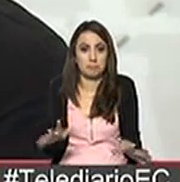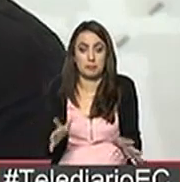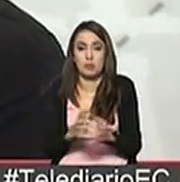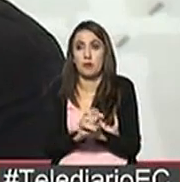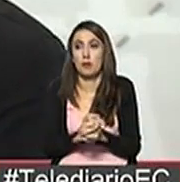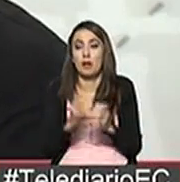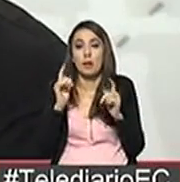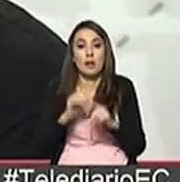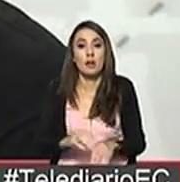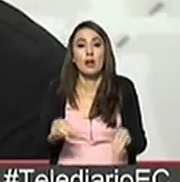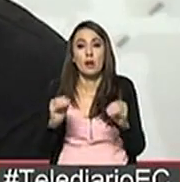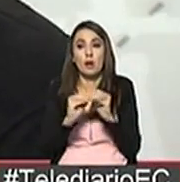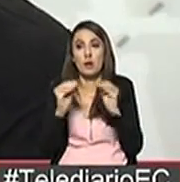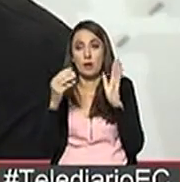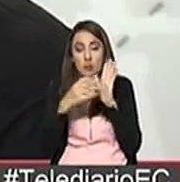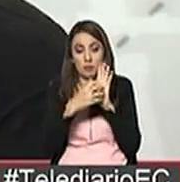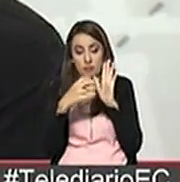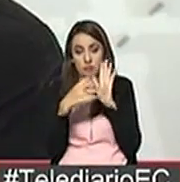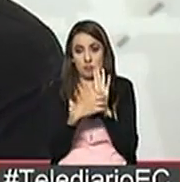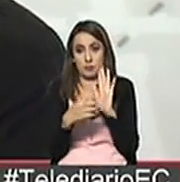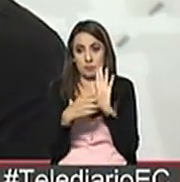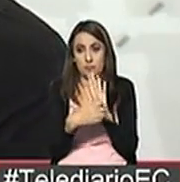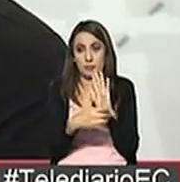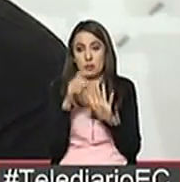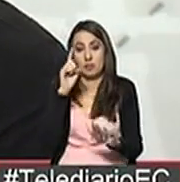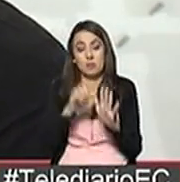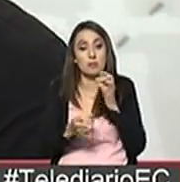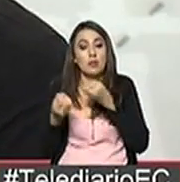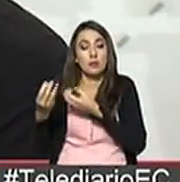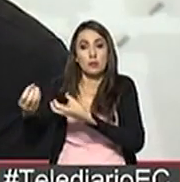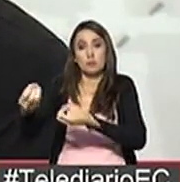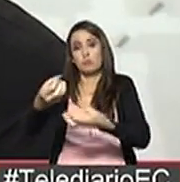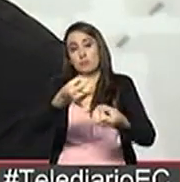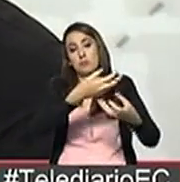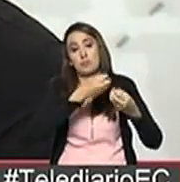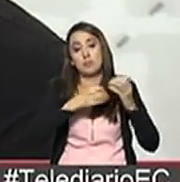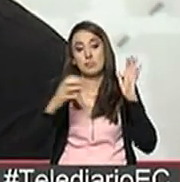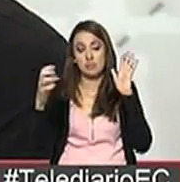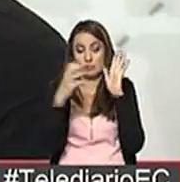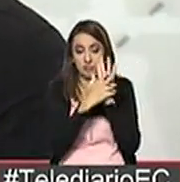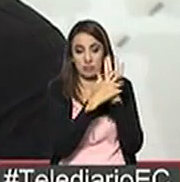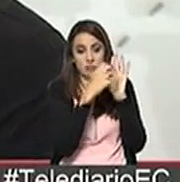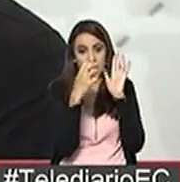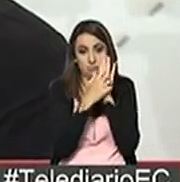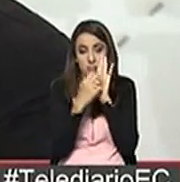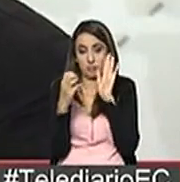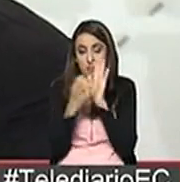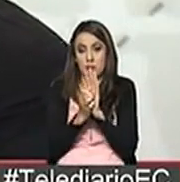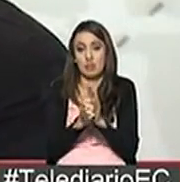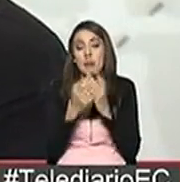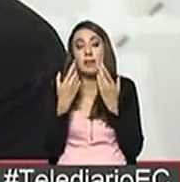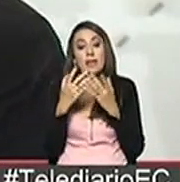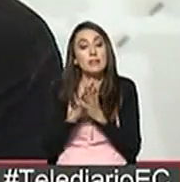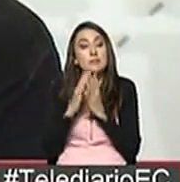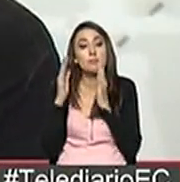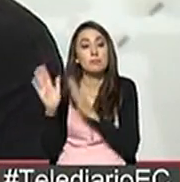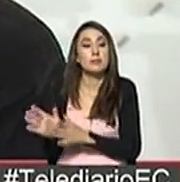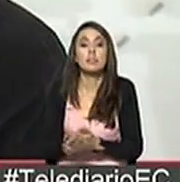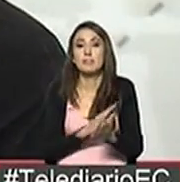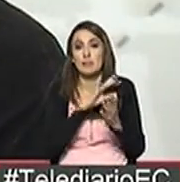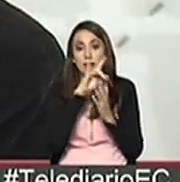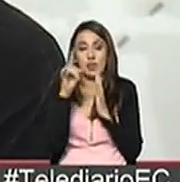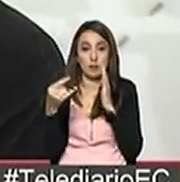etiquetas que ponerlas primero manualmente, a veces son miles de etiquetas que estamos que poner manualmente y luego activar en un sistema que a veces